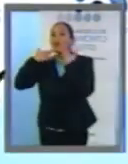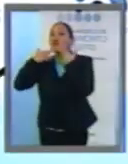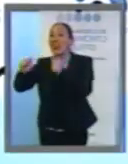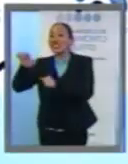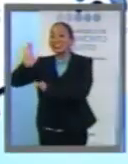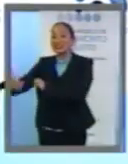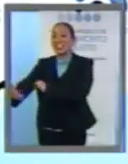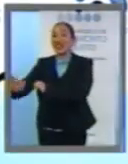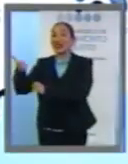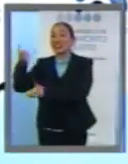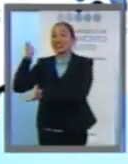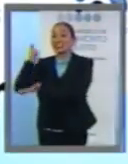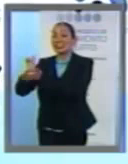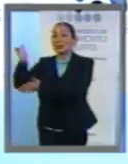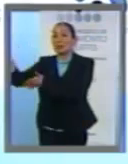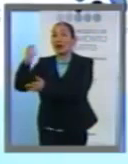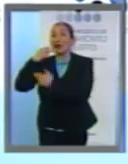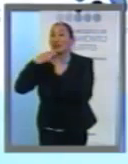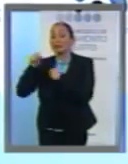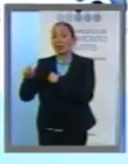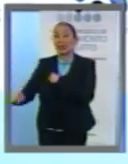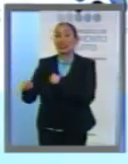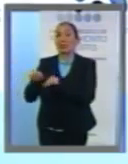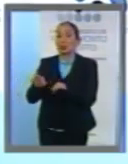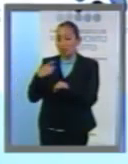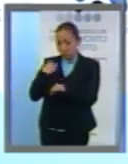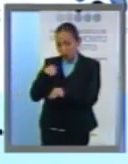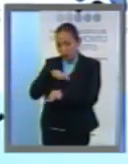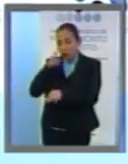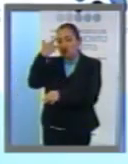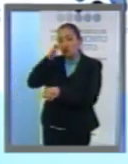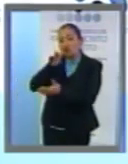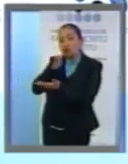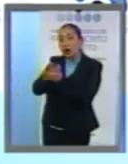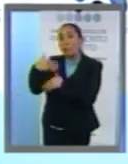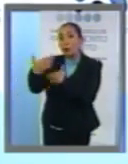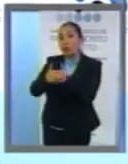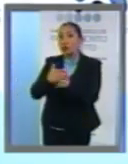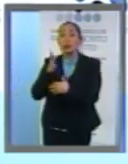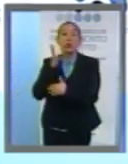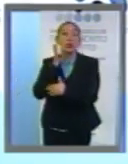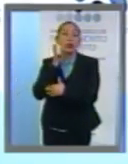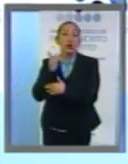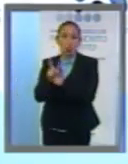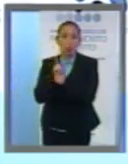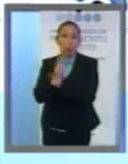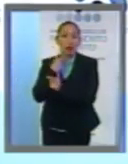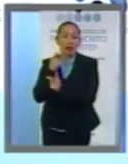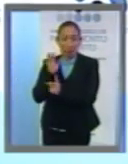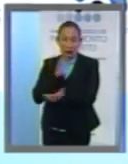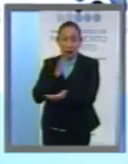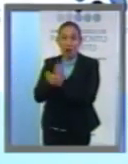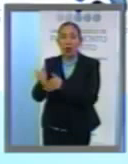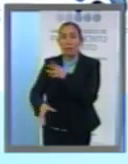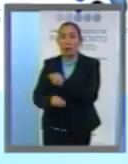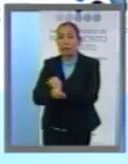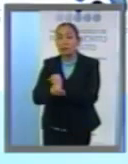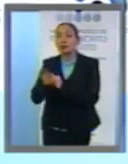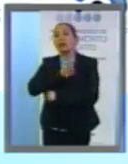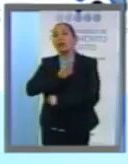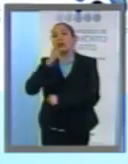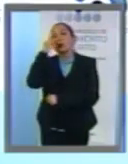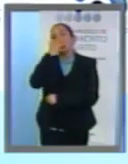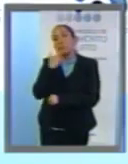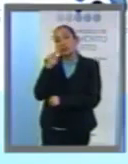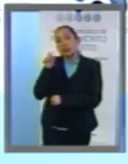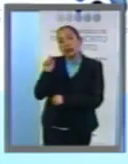importantes. Es una cantidad enorme, enorme de recursos que vamos a revisar a partir de la próxima cuenta pública. Adicionalmente, podremos revisar